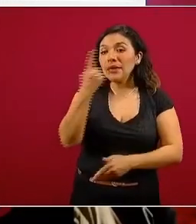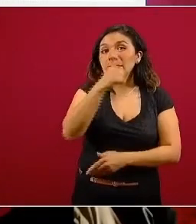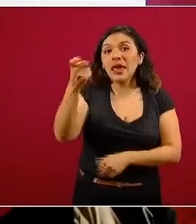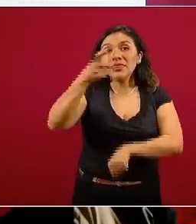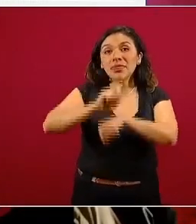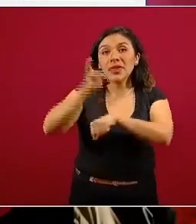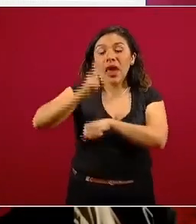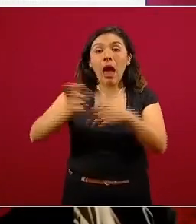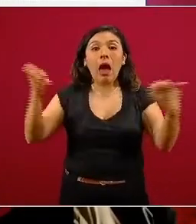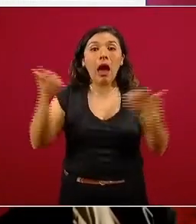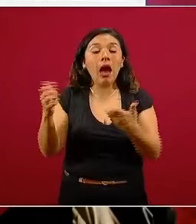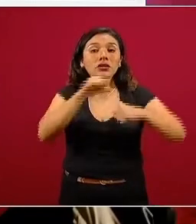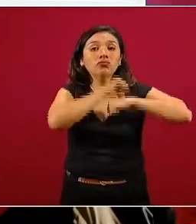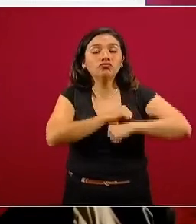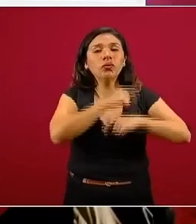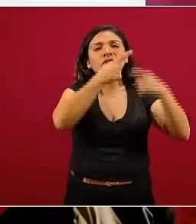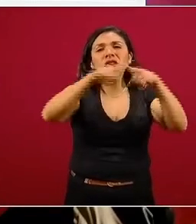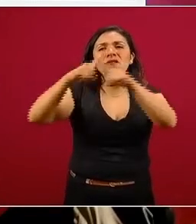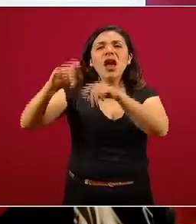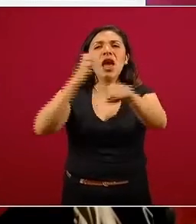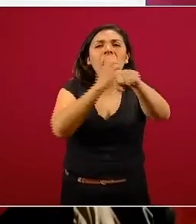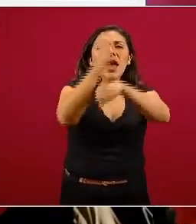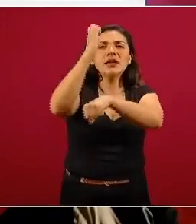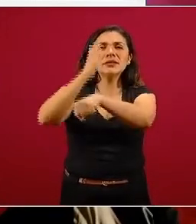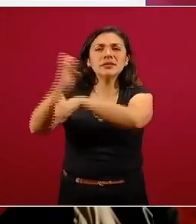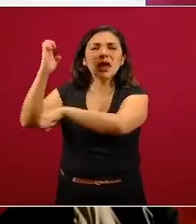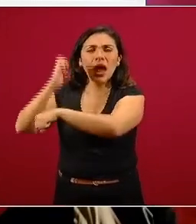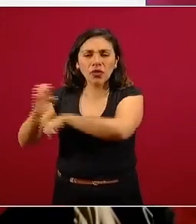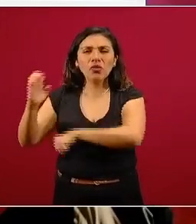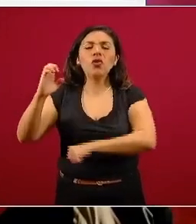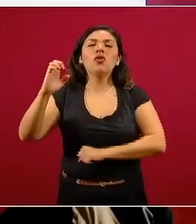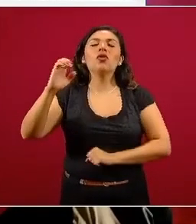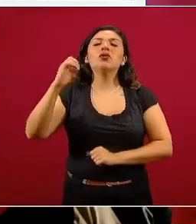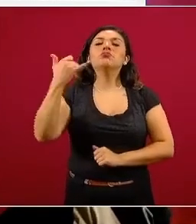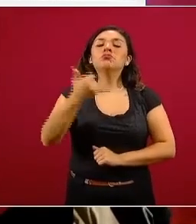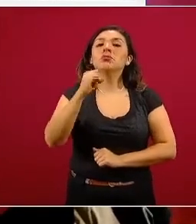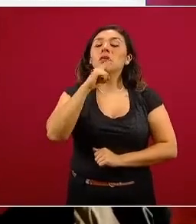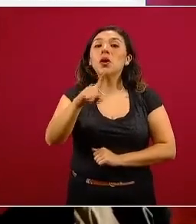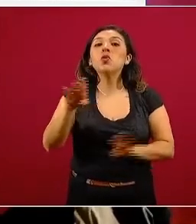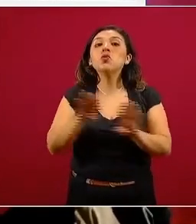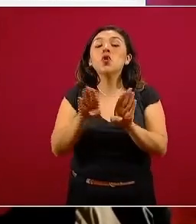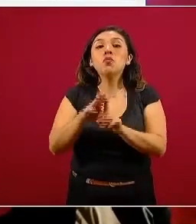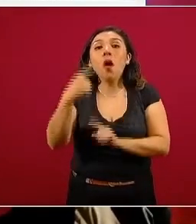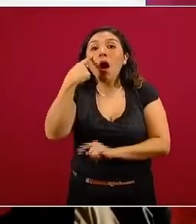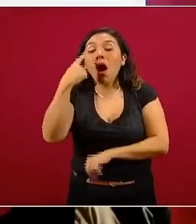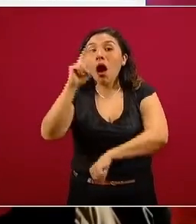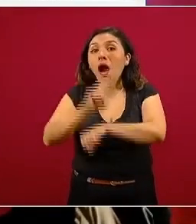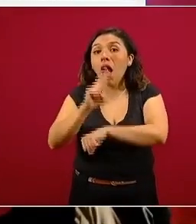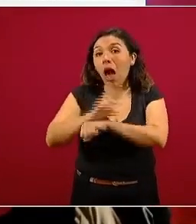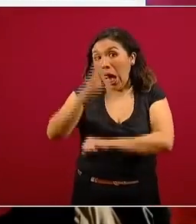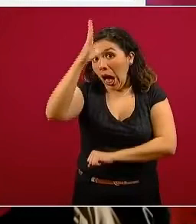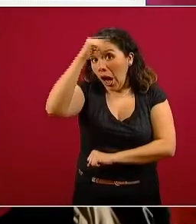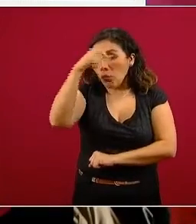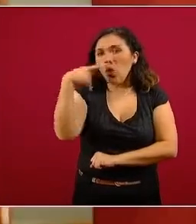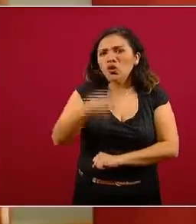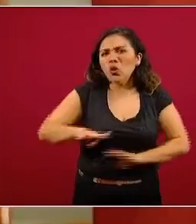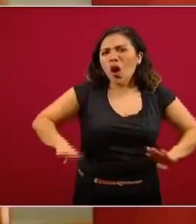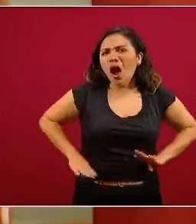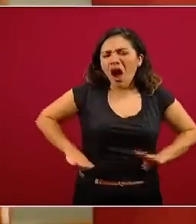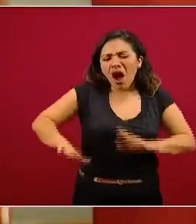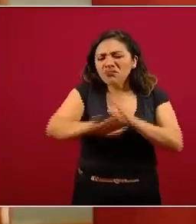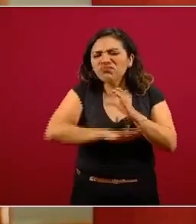operan precisamente en cada una de las entidades federativas en base a la situación, al